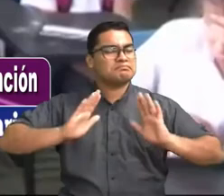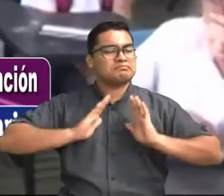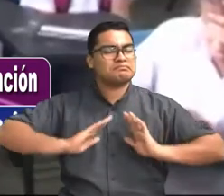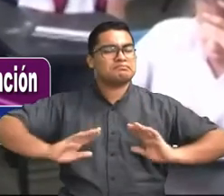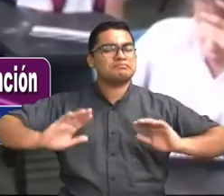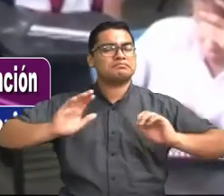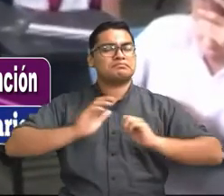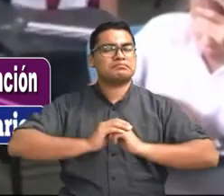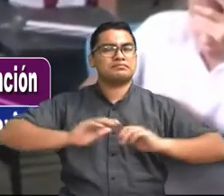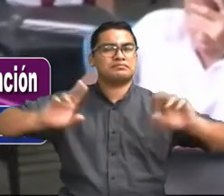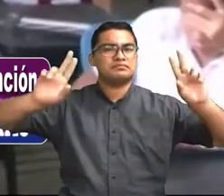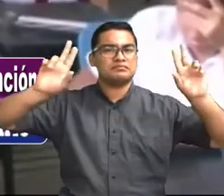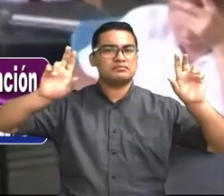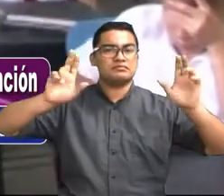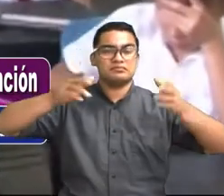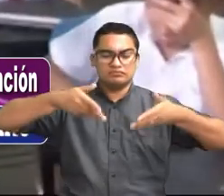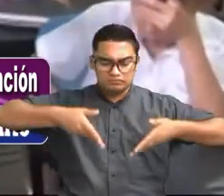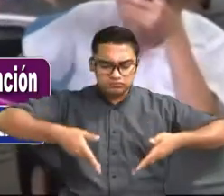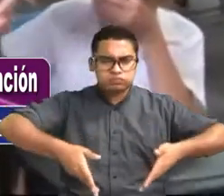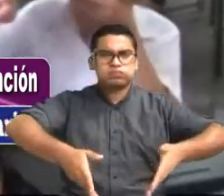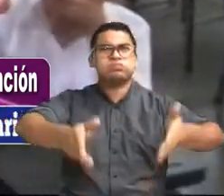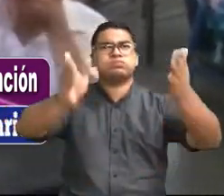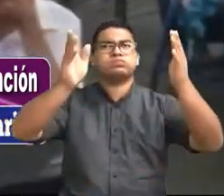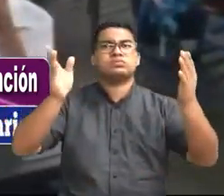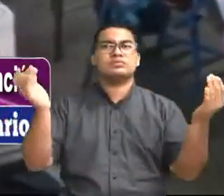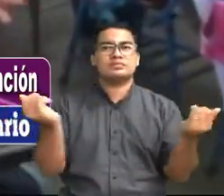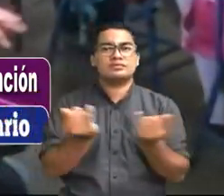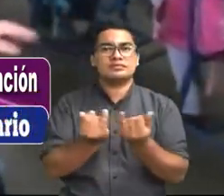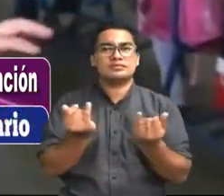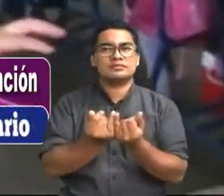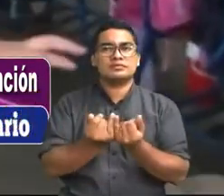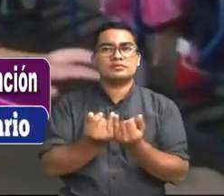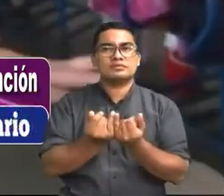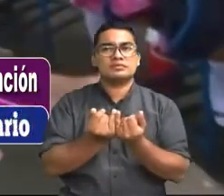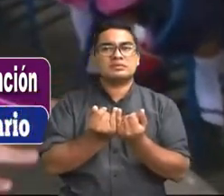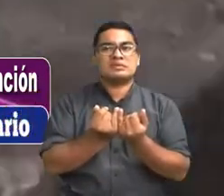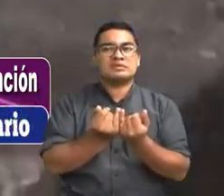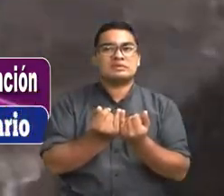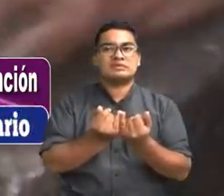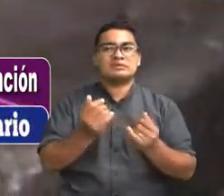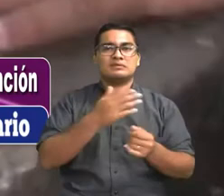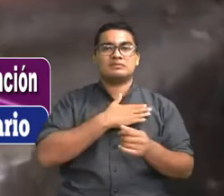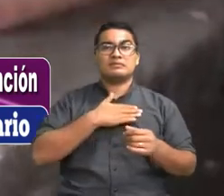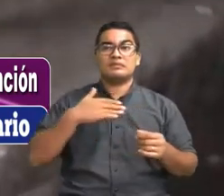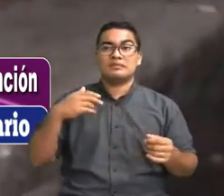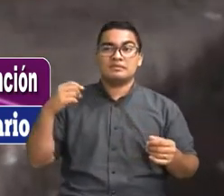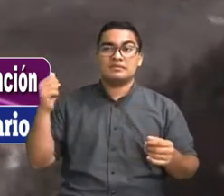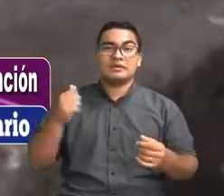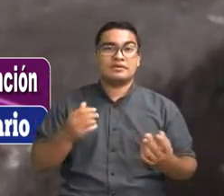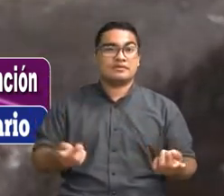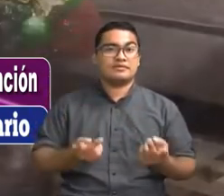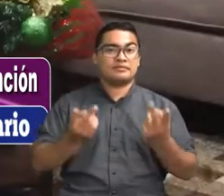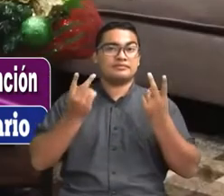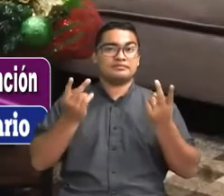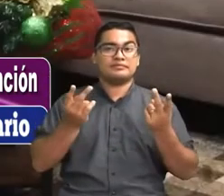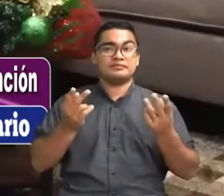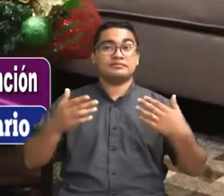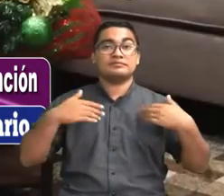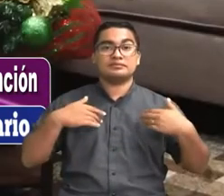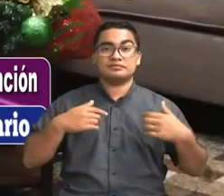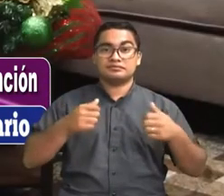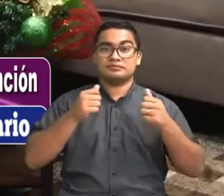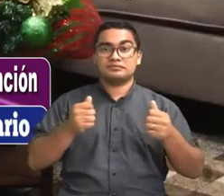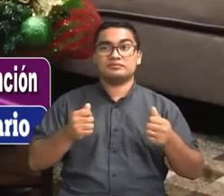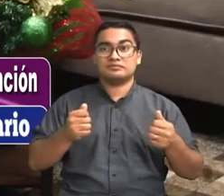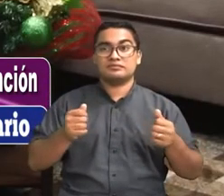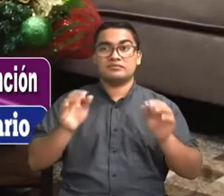El tema, digamos, de carreteras, que también eso tiene que ver mucho con el mejoramiento de condiciones de vida, de salud de